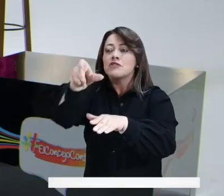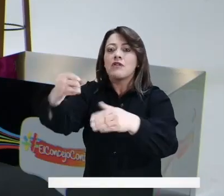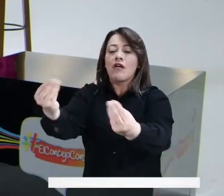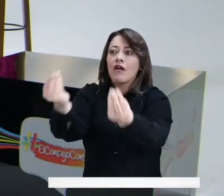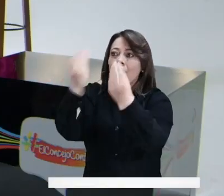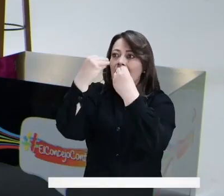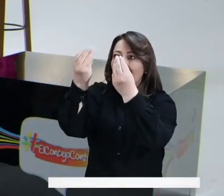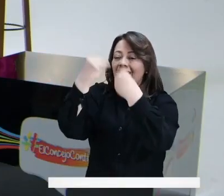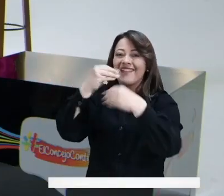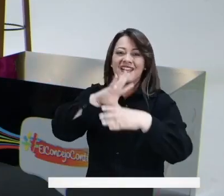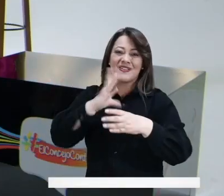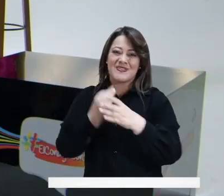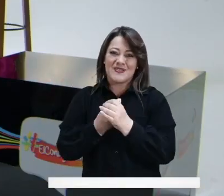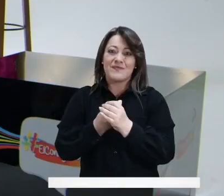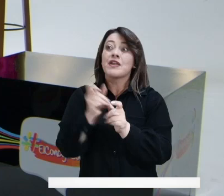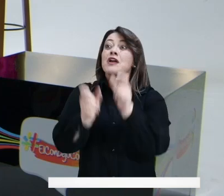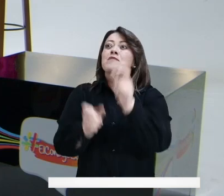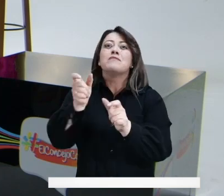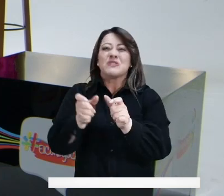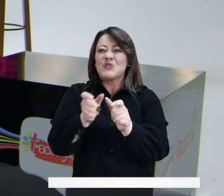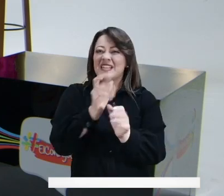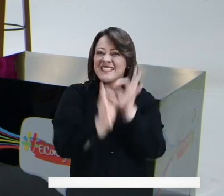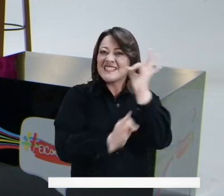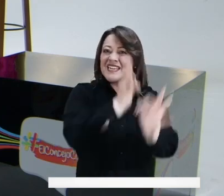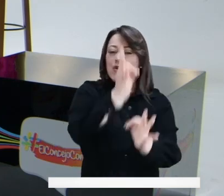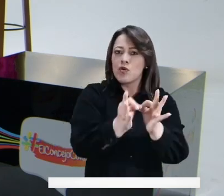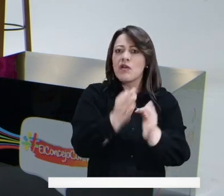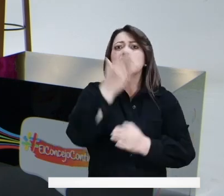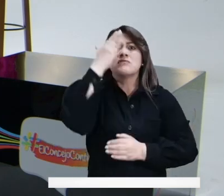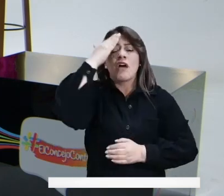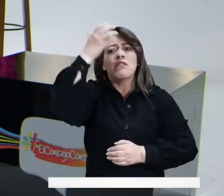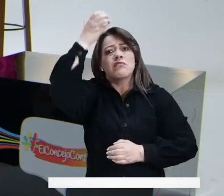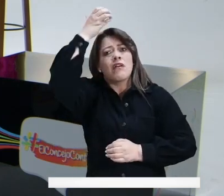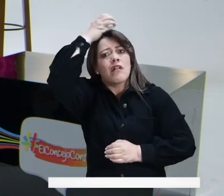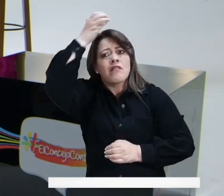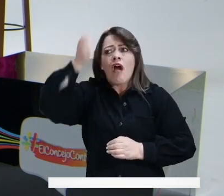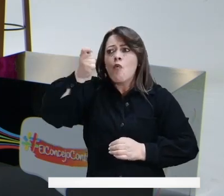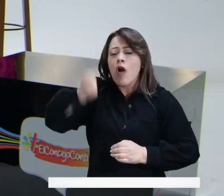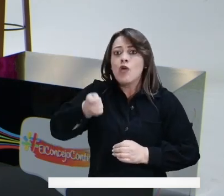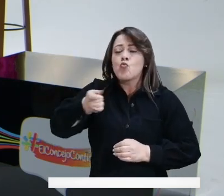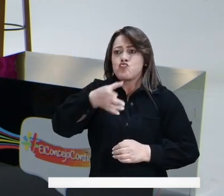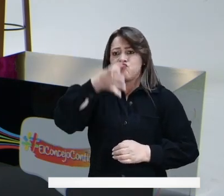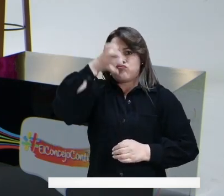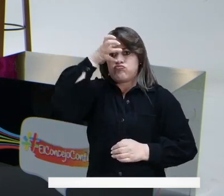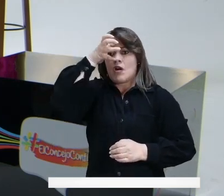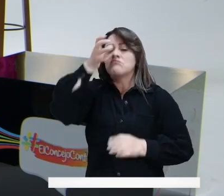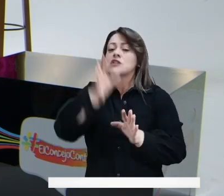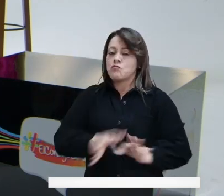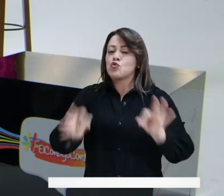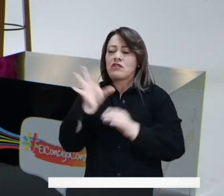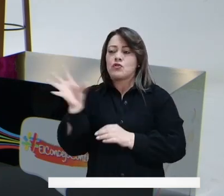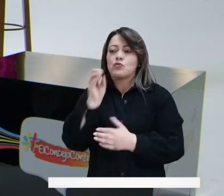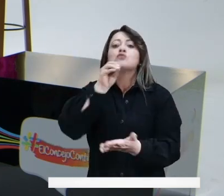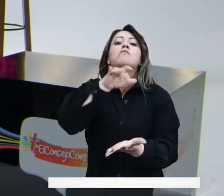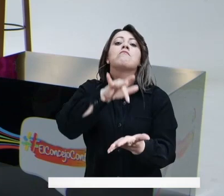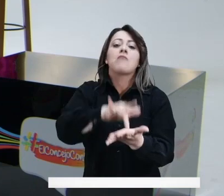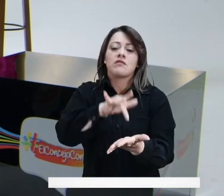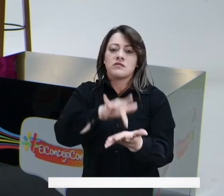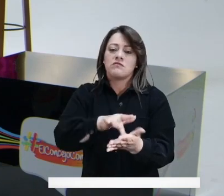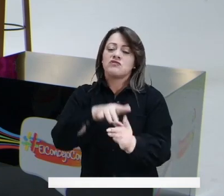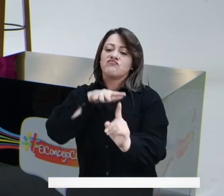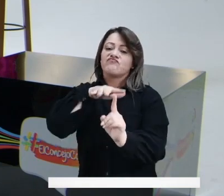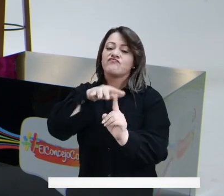son expertos, sus cuidadores se vuelven abogados, enfermeros, saben todos los temas y sí merecen tener una participación